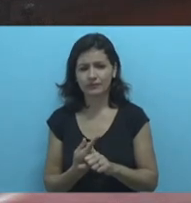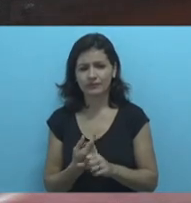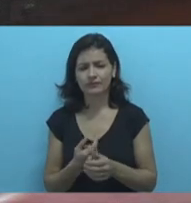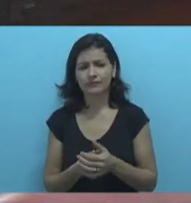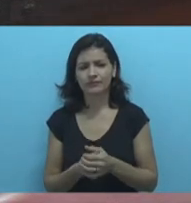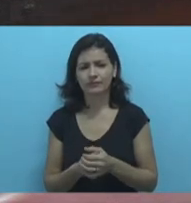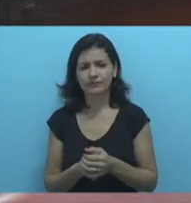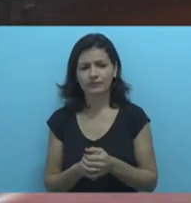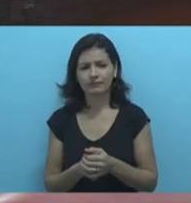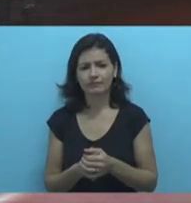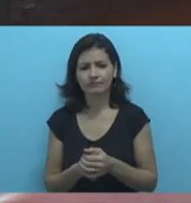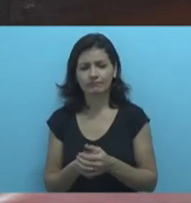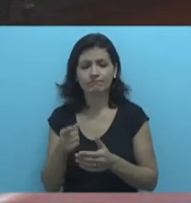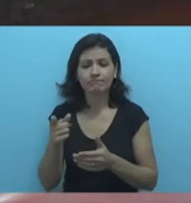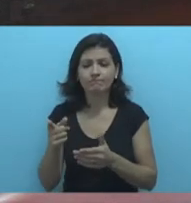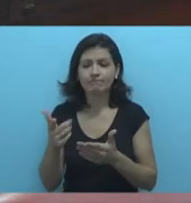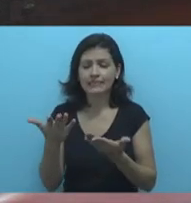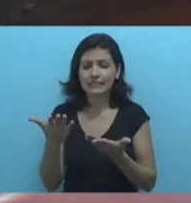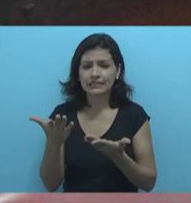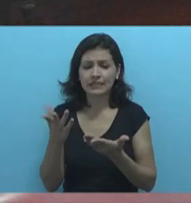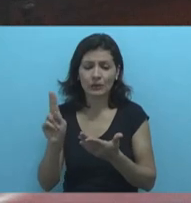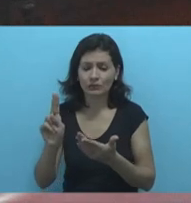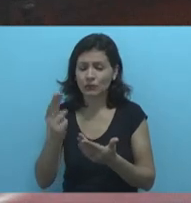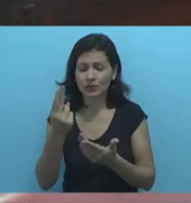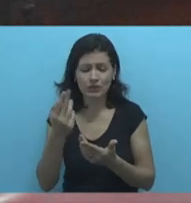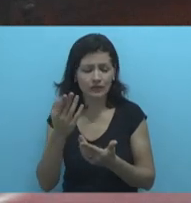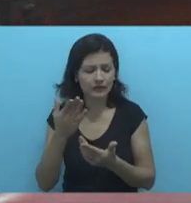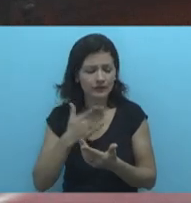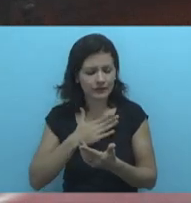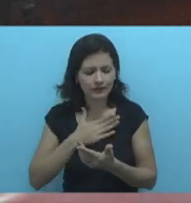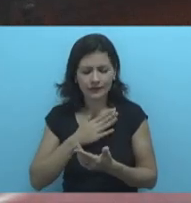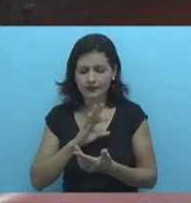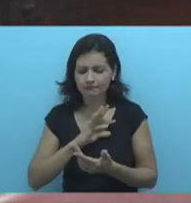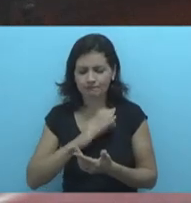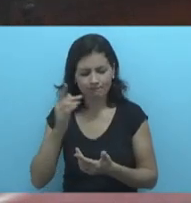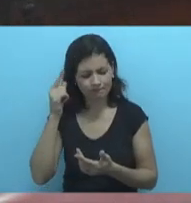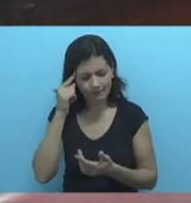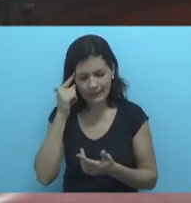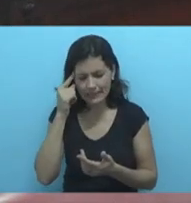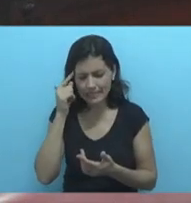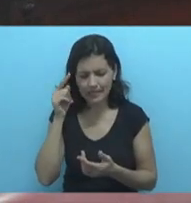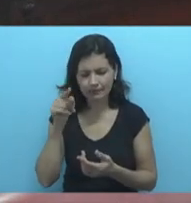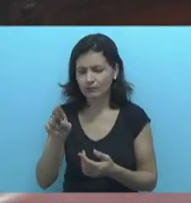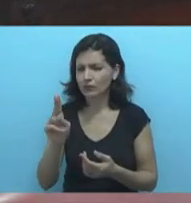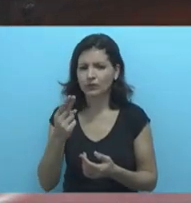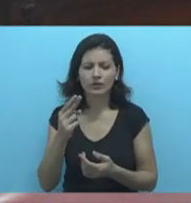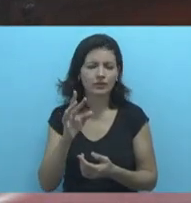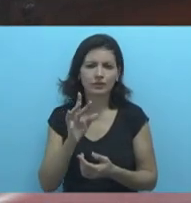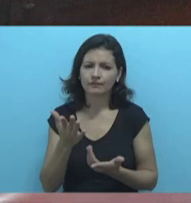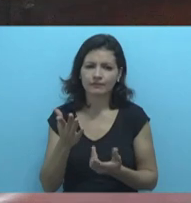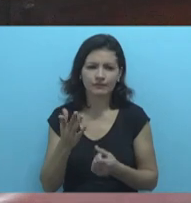y pensar que ya no está es insoportable. Les aseguro que nos resulta absolutamente insoportable.